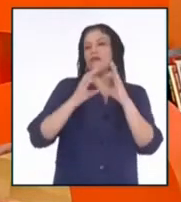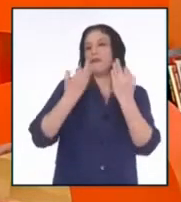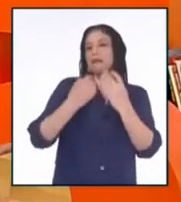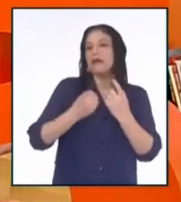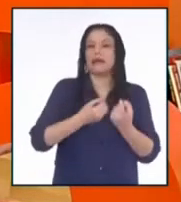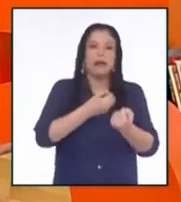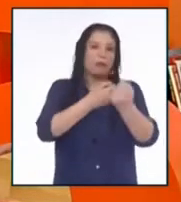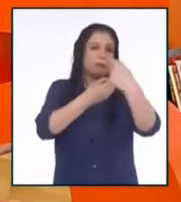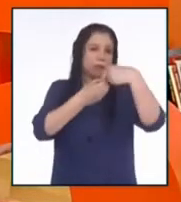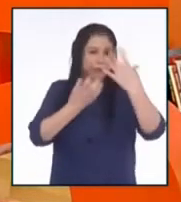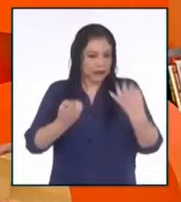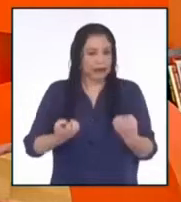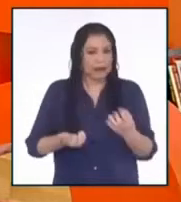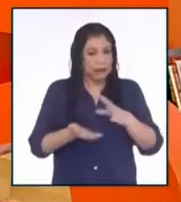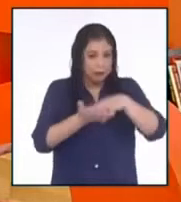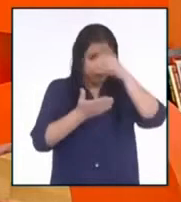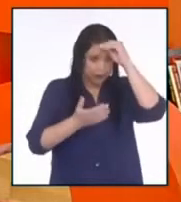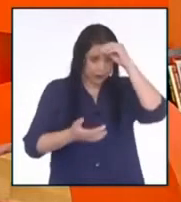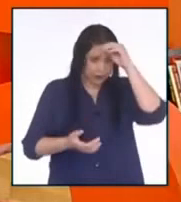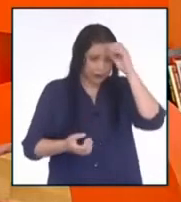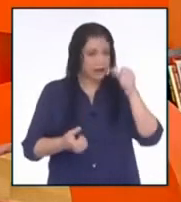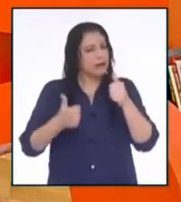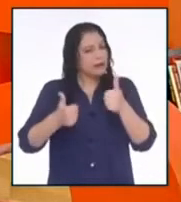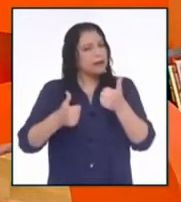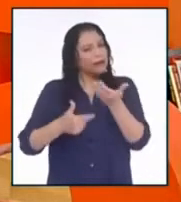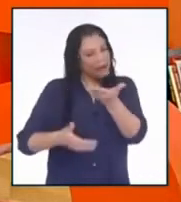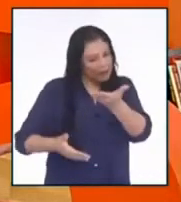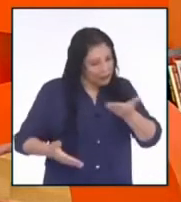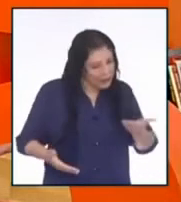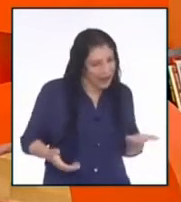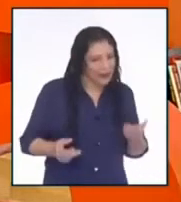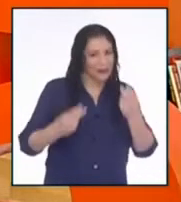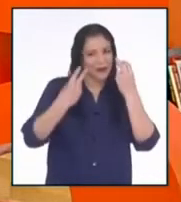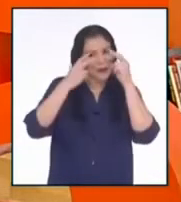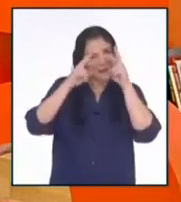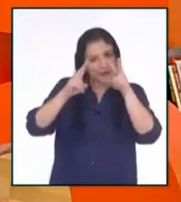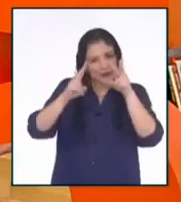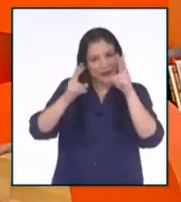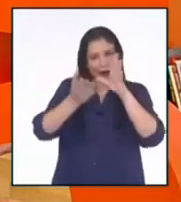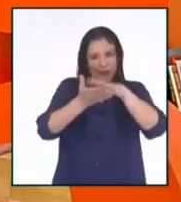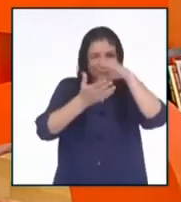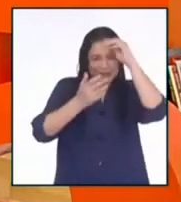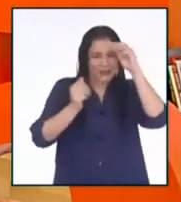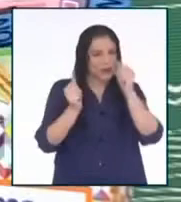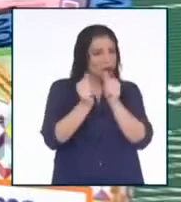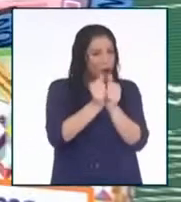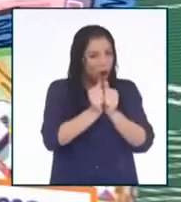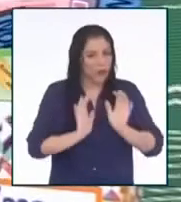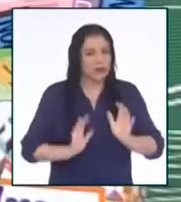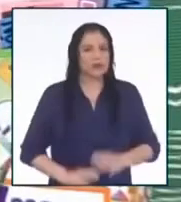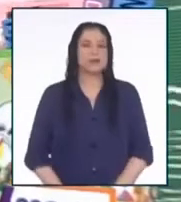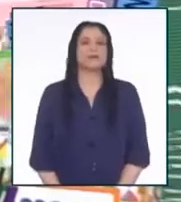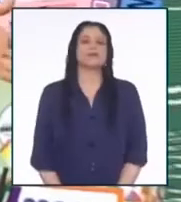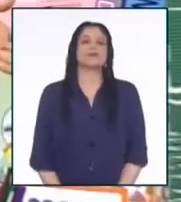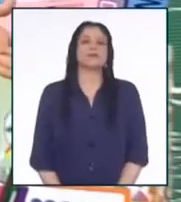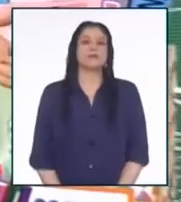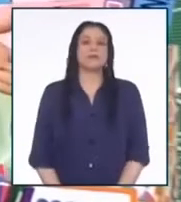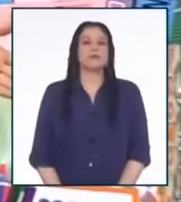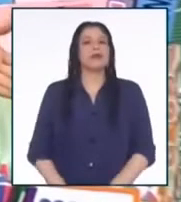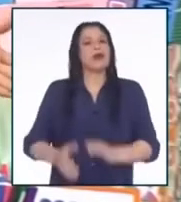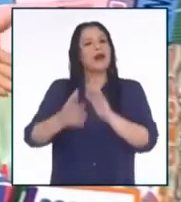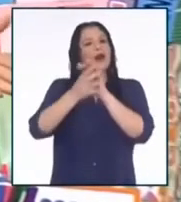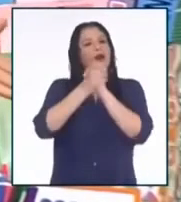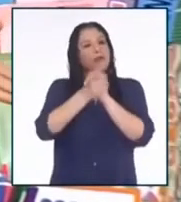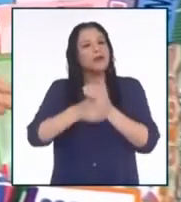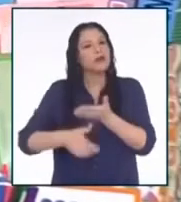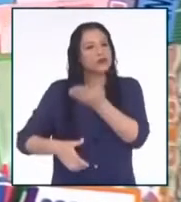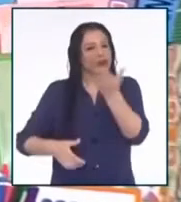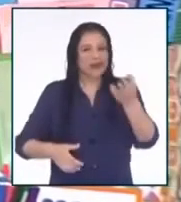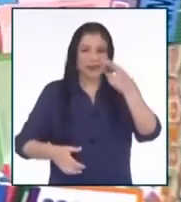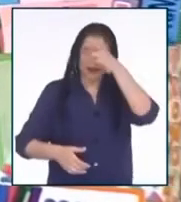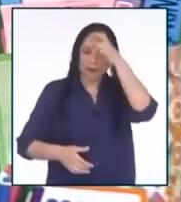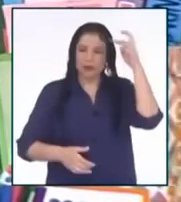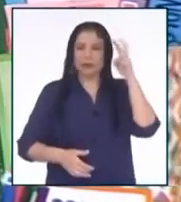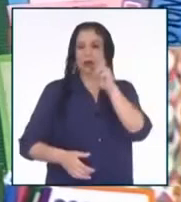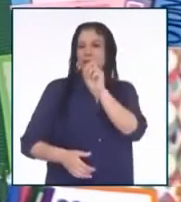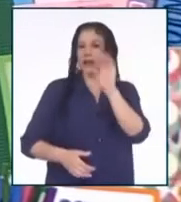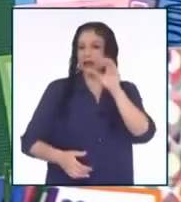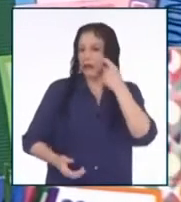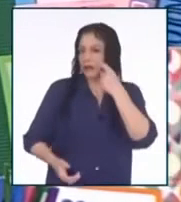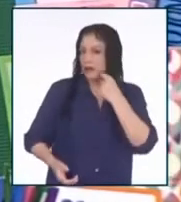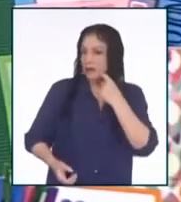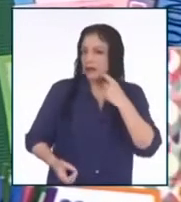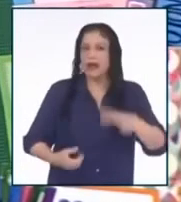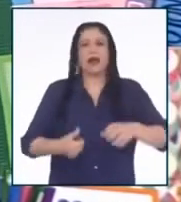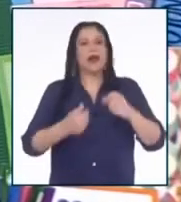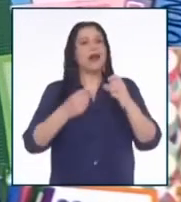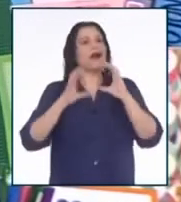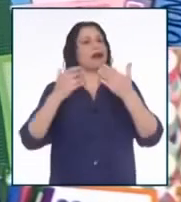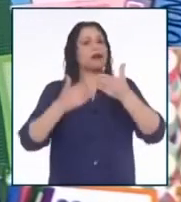casa que desea aprender con nosotros, está cordialmente invitado a acompañarnos. Amigas y amigos de la promo 2020, recuerden que en el programa